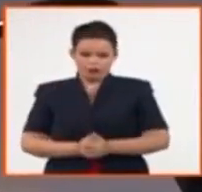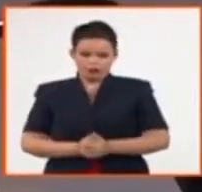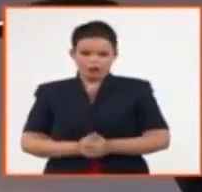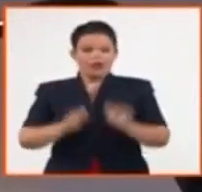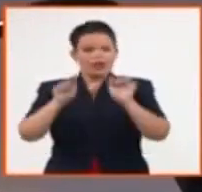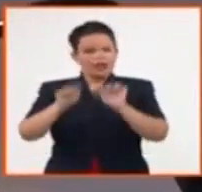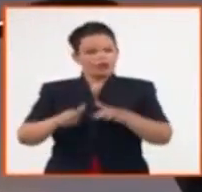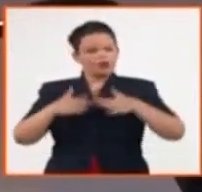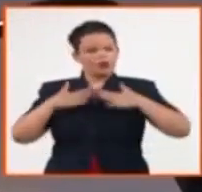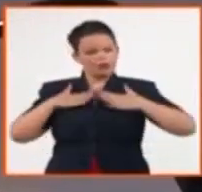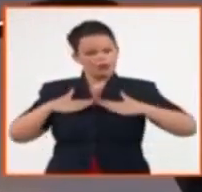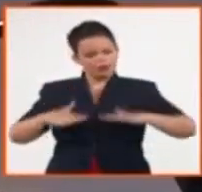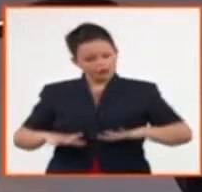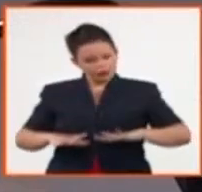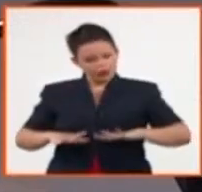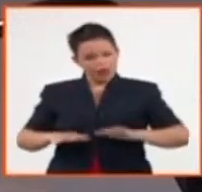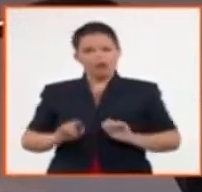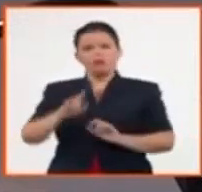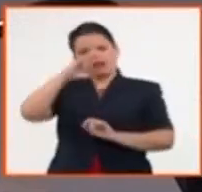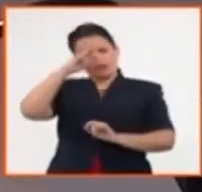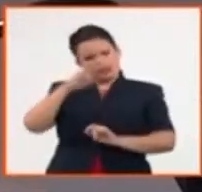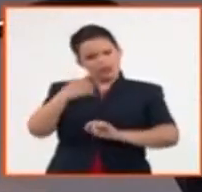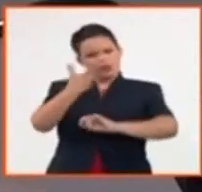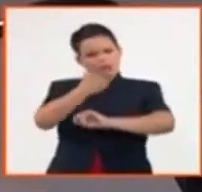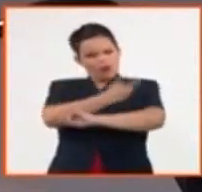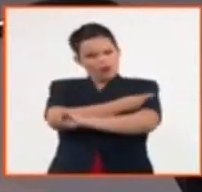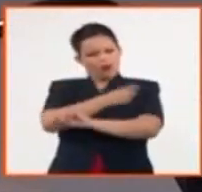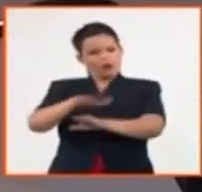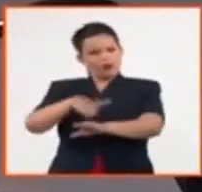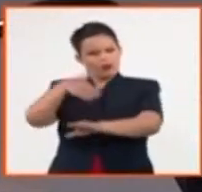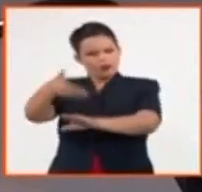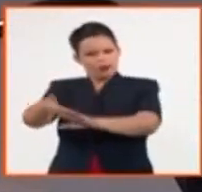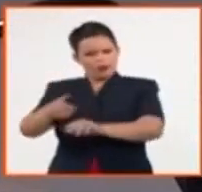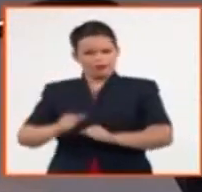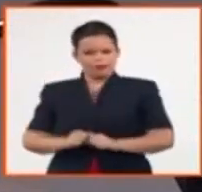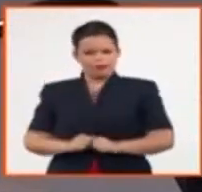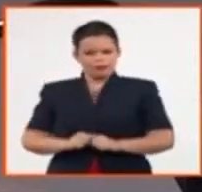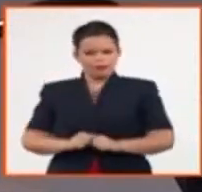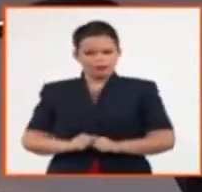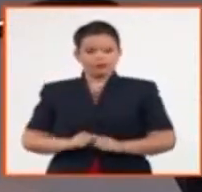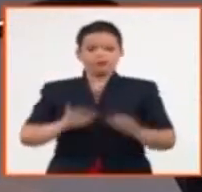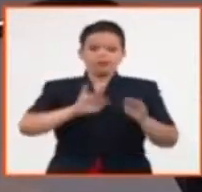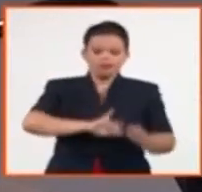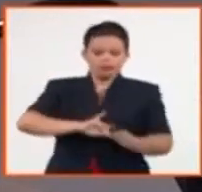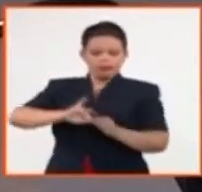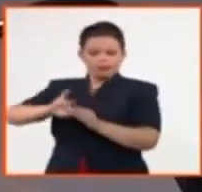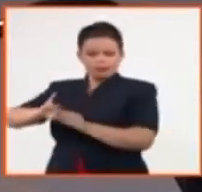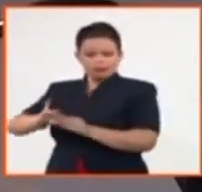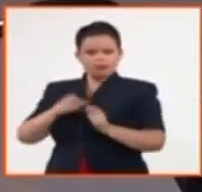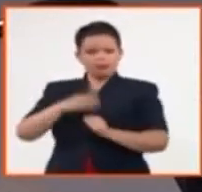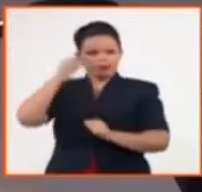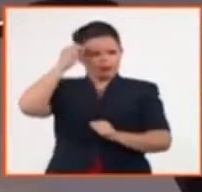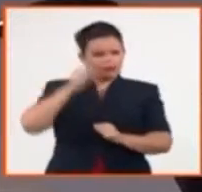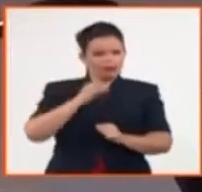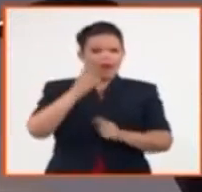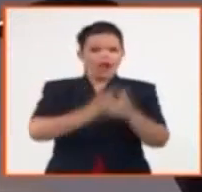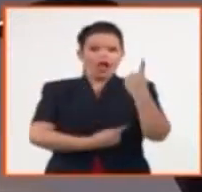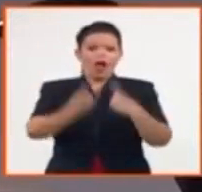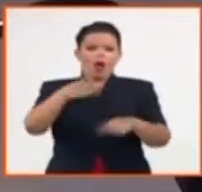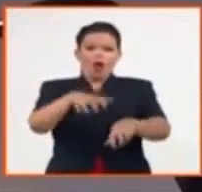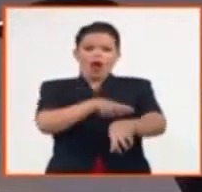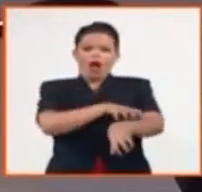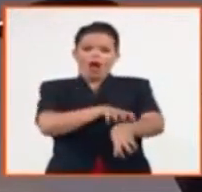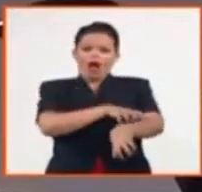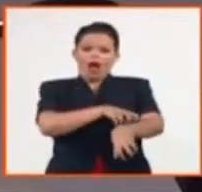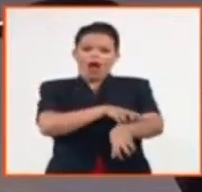convalecientes en edades pediátricas. En el caso de los alérgicos al tiomersal, Timersal, como conoce nuestra población.